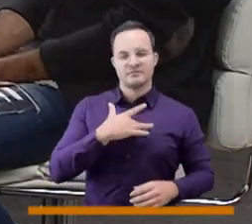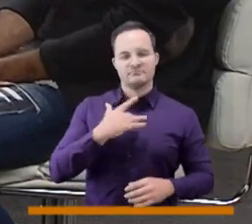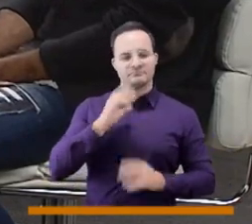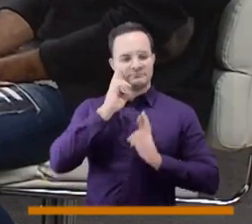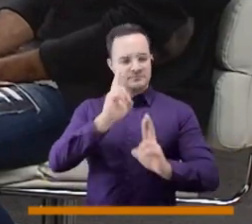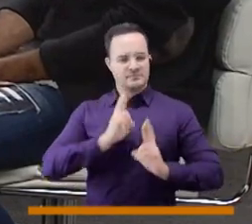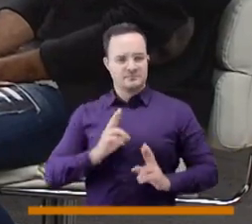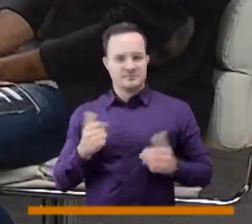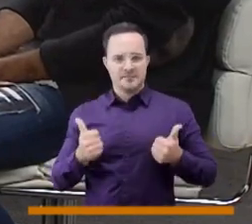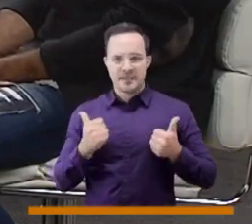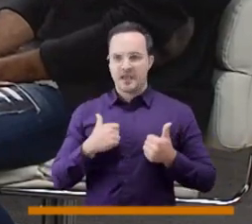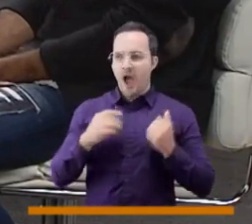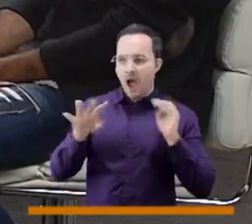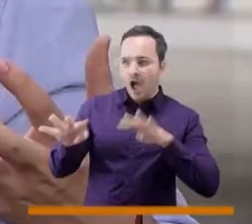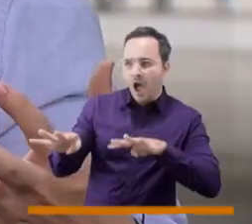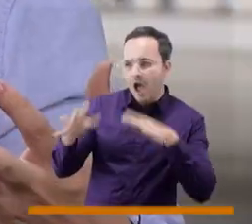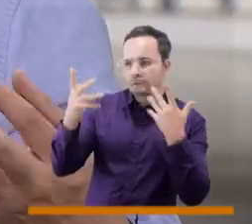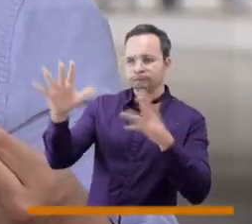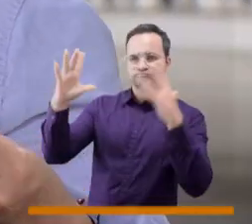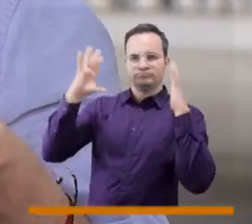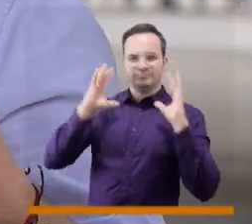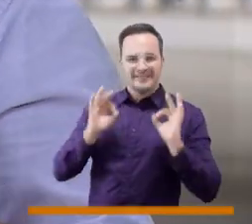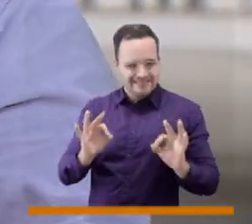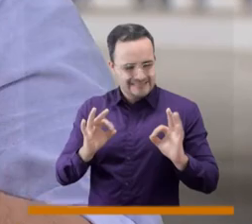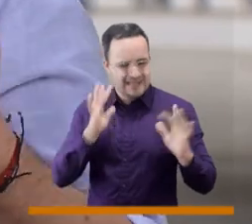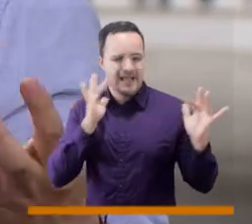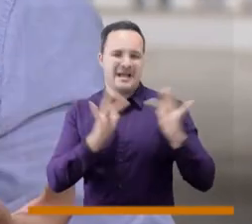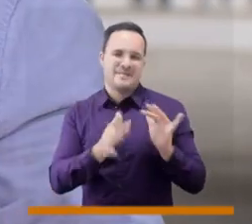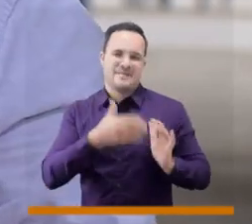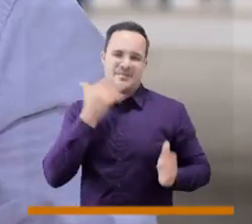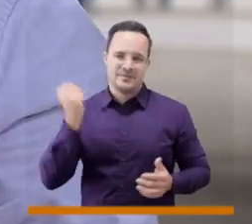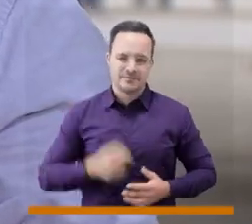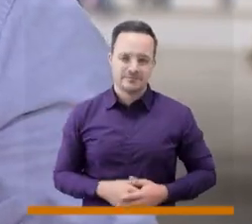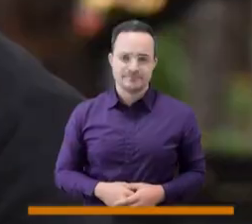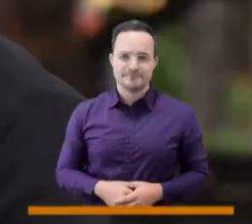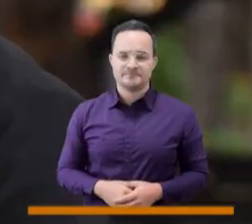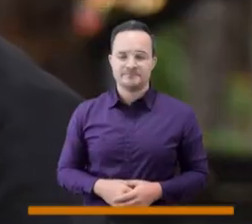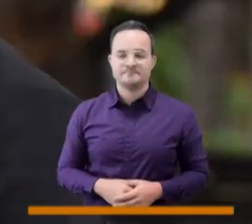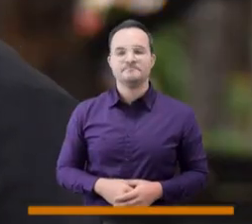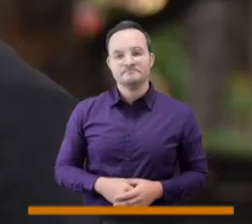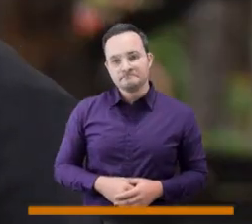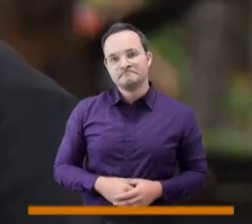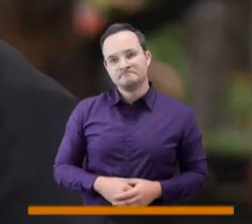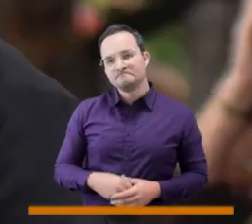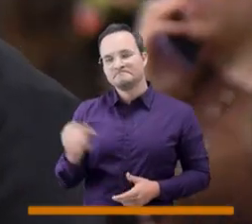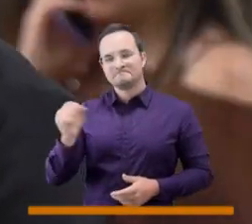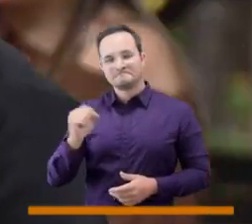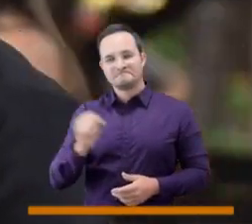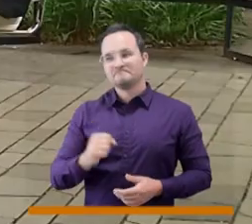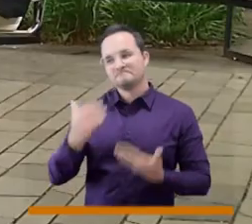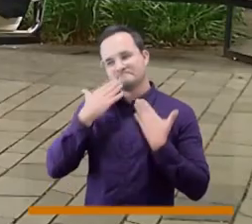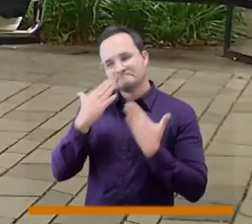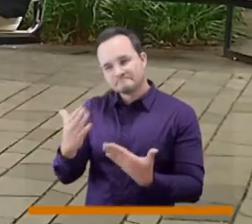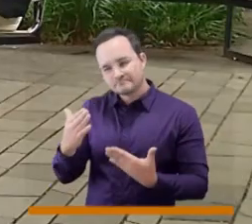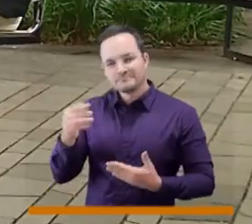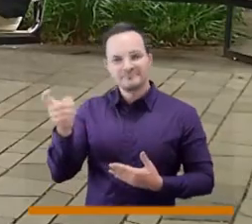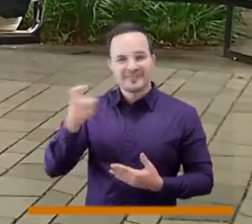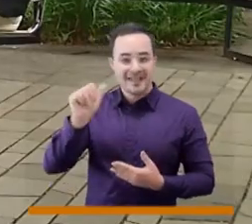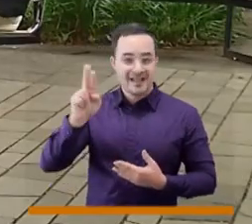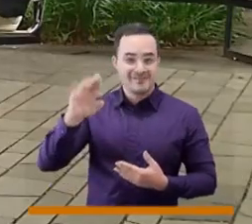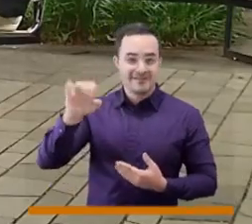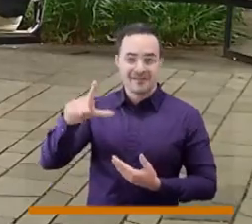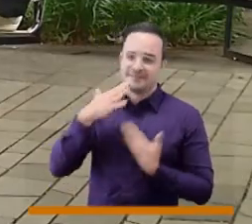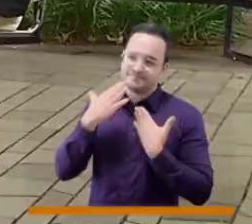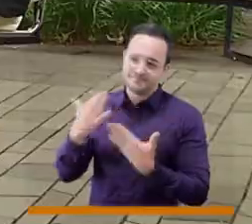sean vistos con cariño y con la admiración propia que se tiene hacia el arte. Gabriel, pues queremos